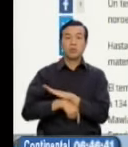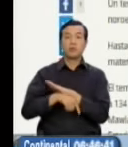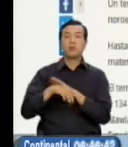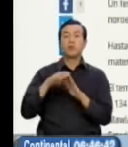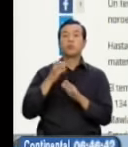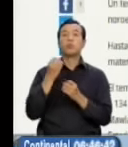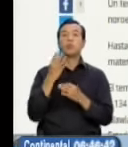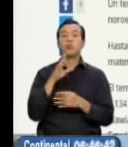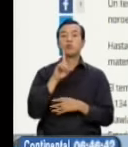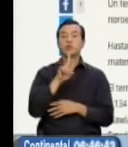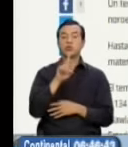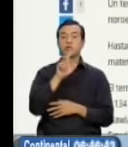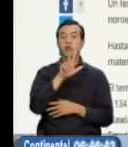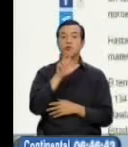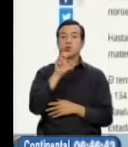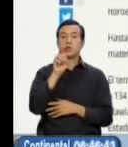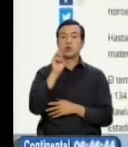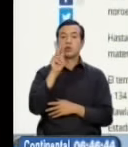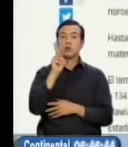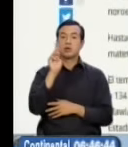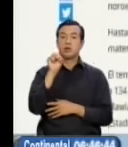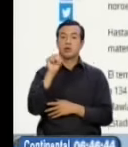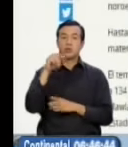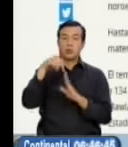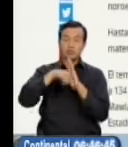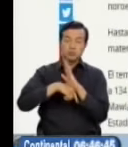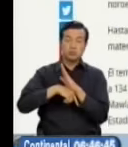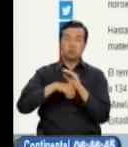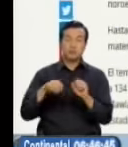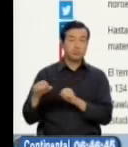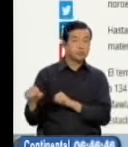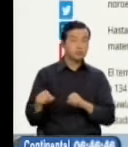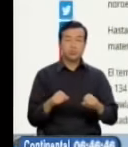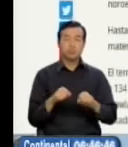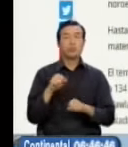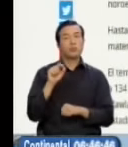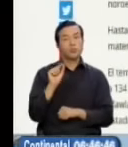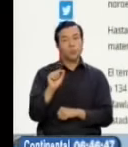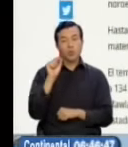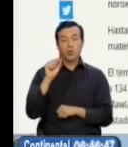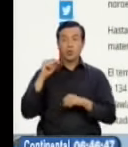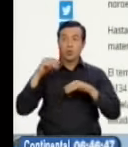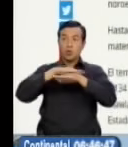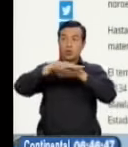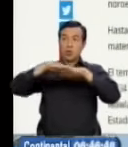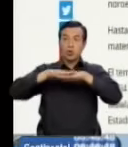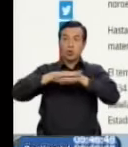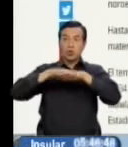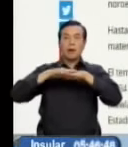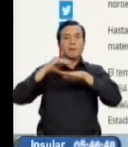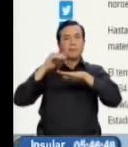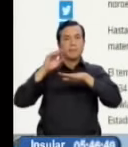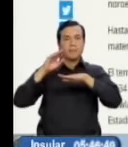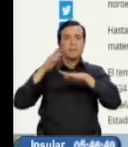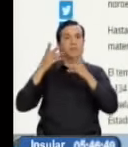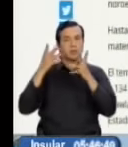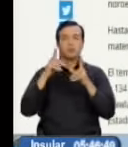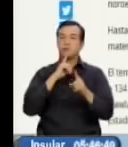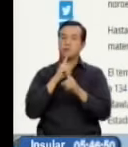de unos 130 kilómetros, algo que reduce el impacto potencial de daños a nivel local, pero no se pueden